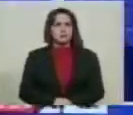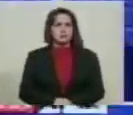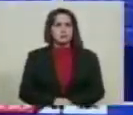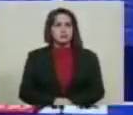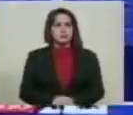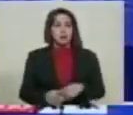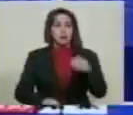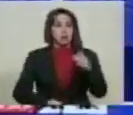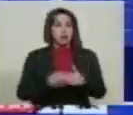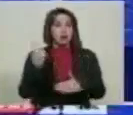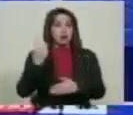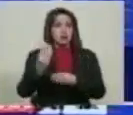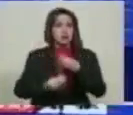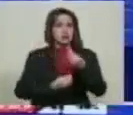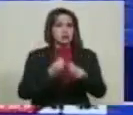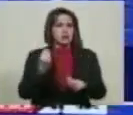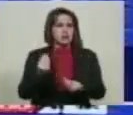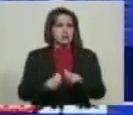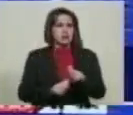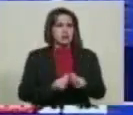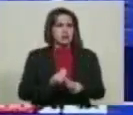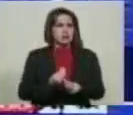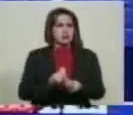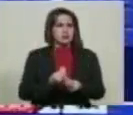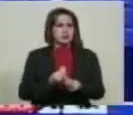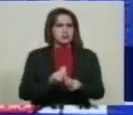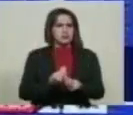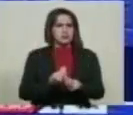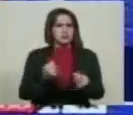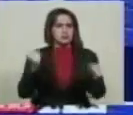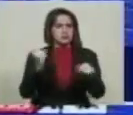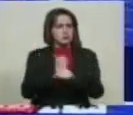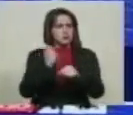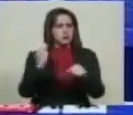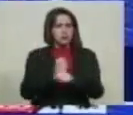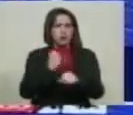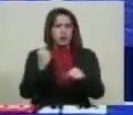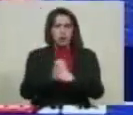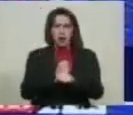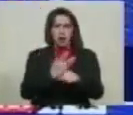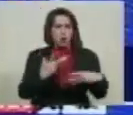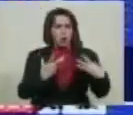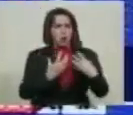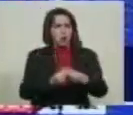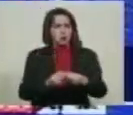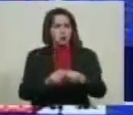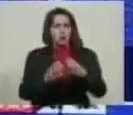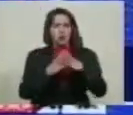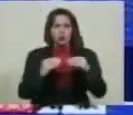Primera vez que se da una jornada de todo el liderazgo